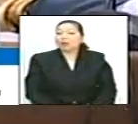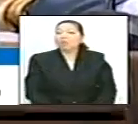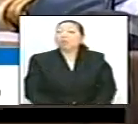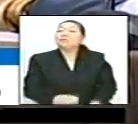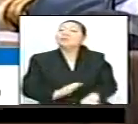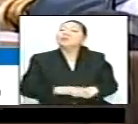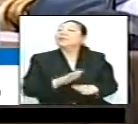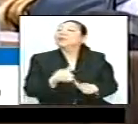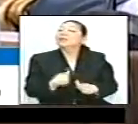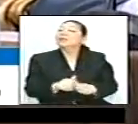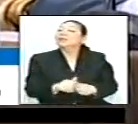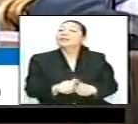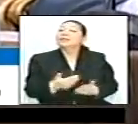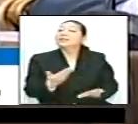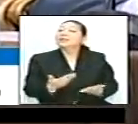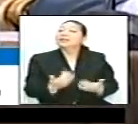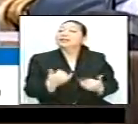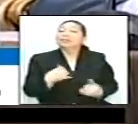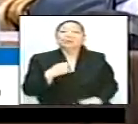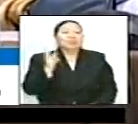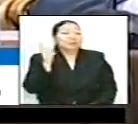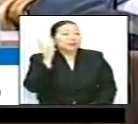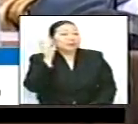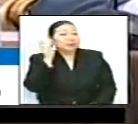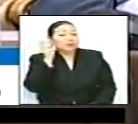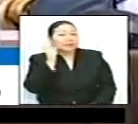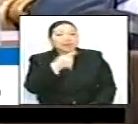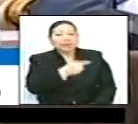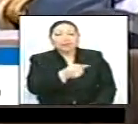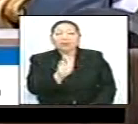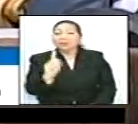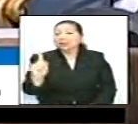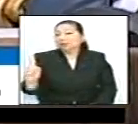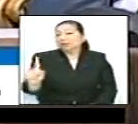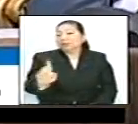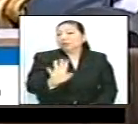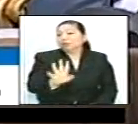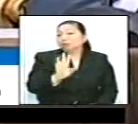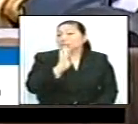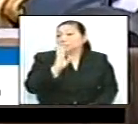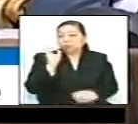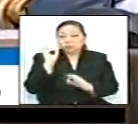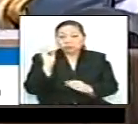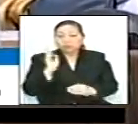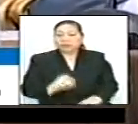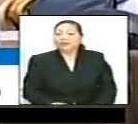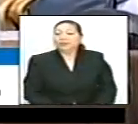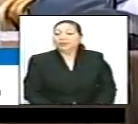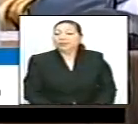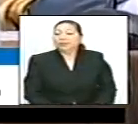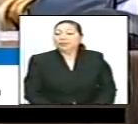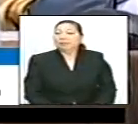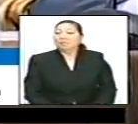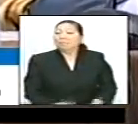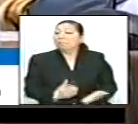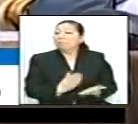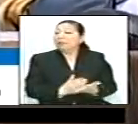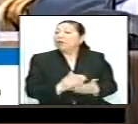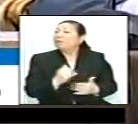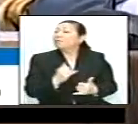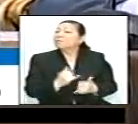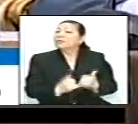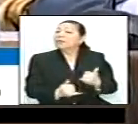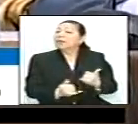sobre todo, ministro, que hemos escuchado cada uno de sus comentarios en la parte